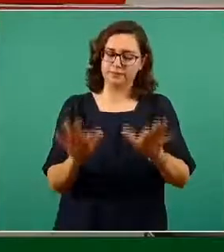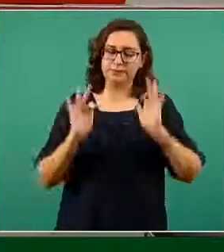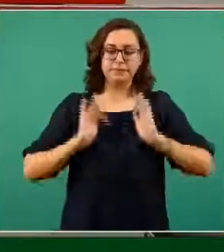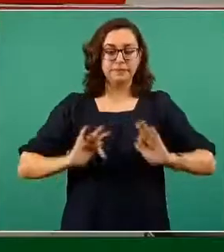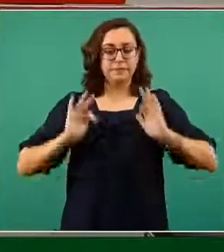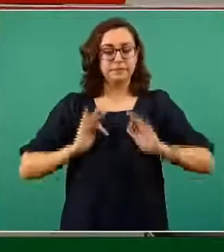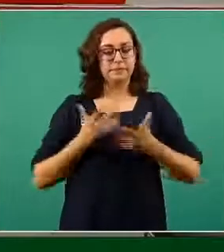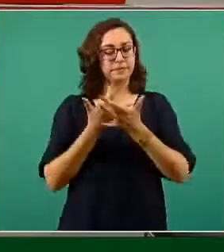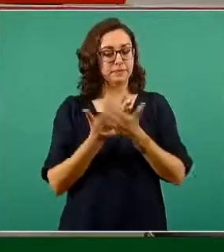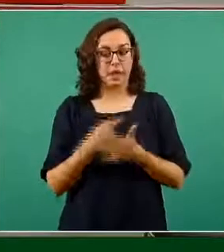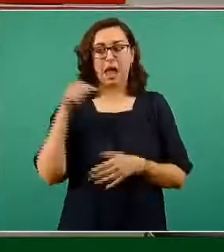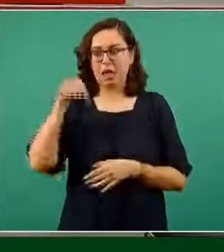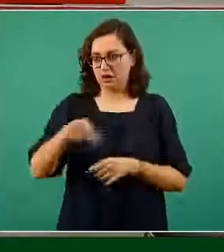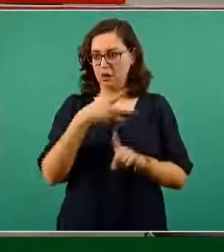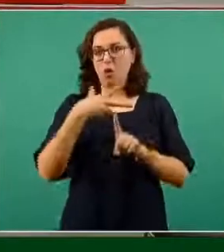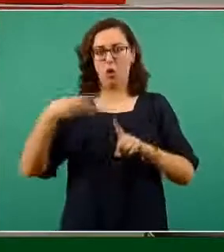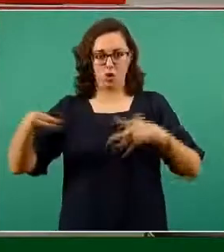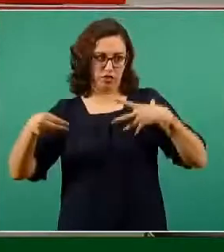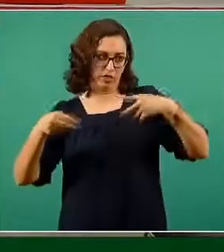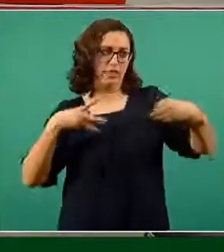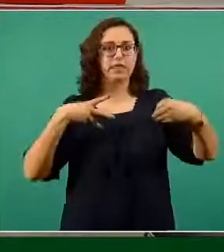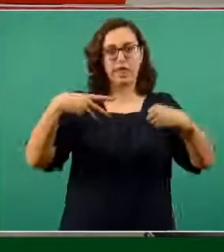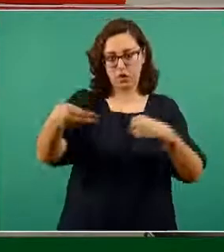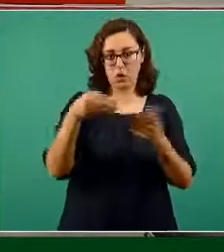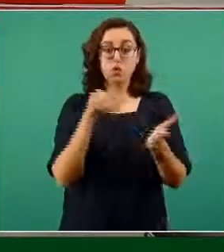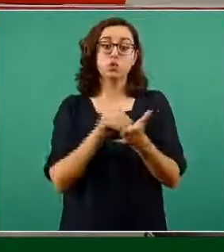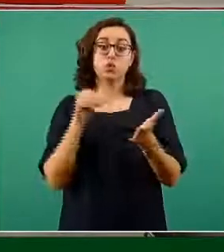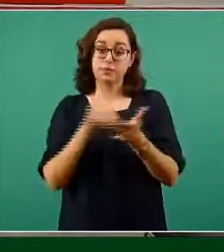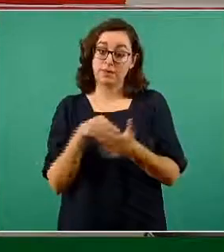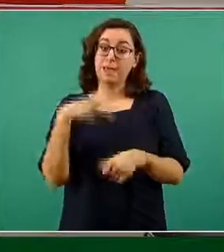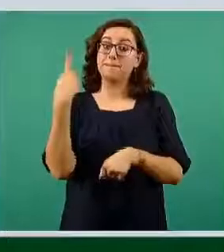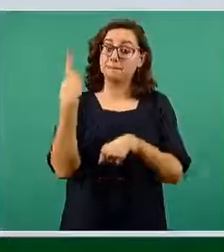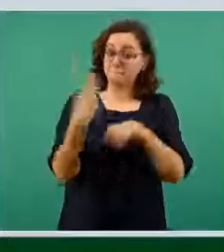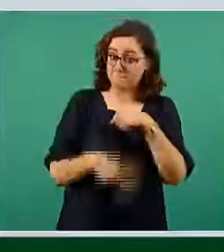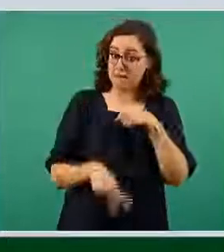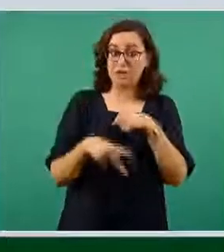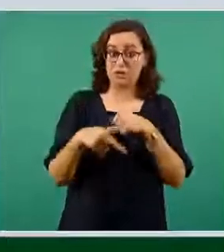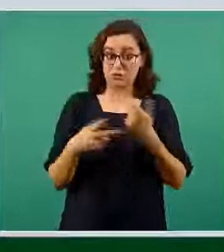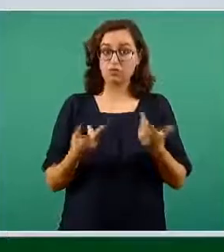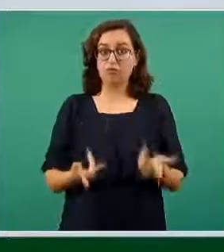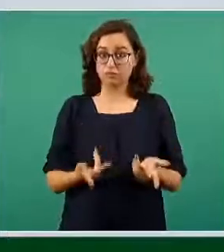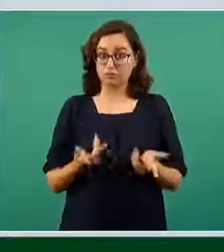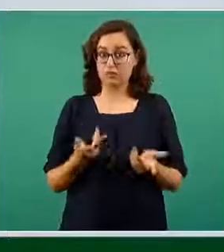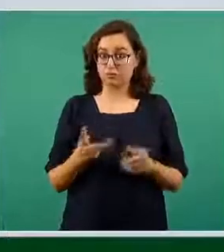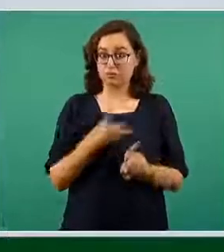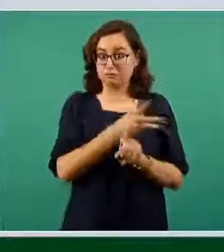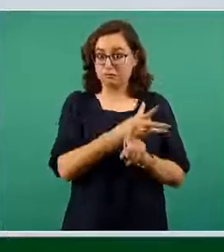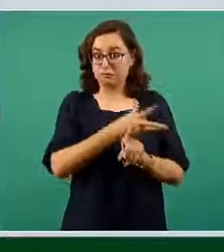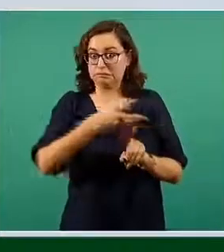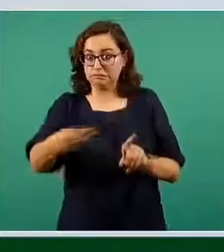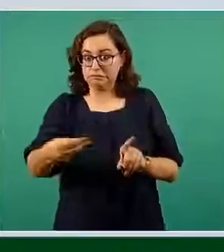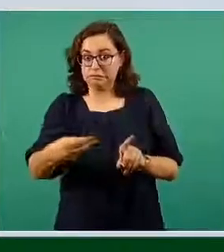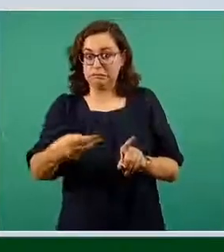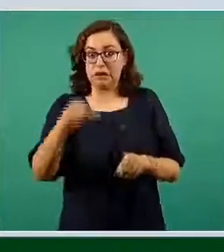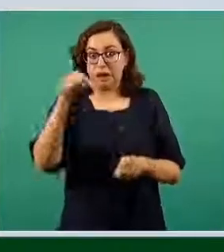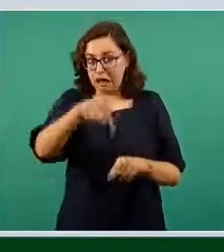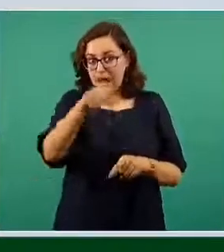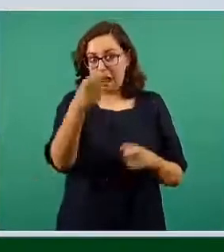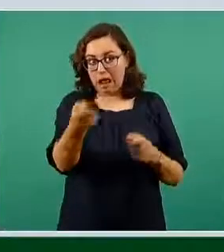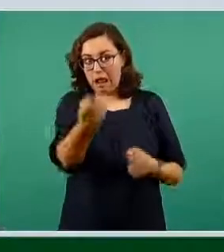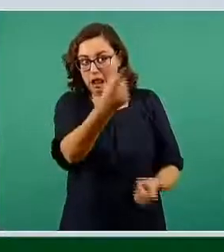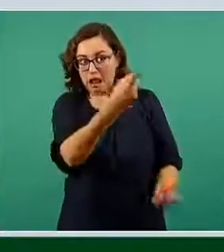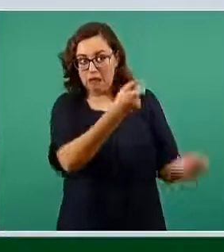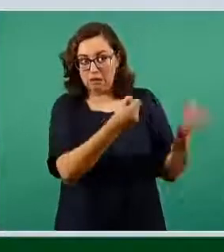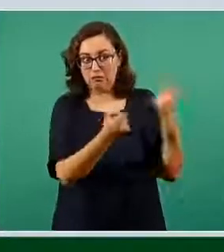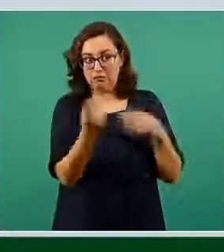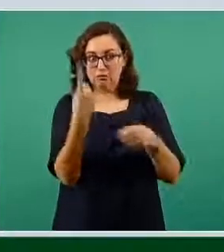darse la transmisión y todavía estaría presente el riesgo de que el virus pueda llegar a encontrar a través de esa